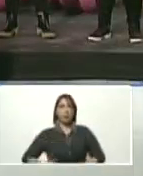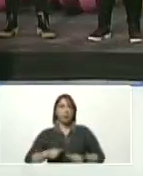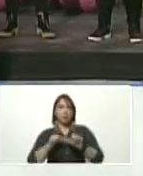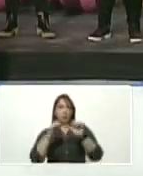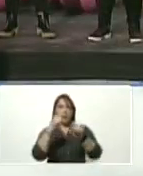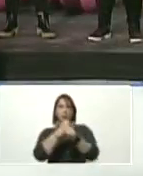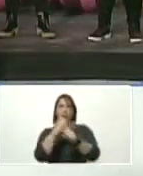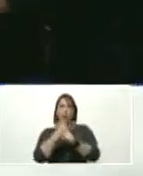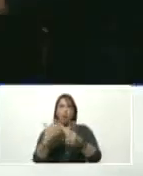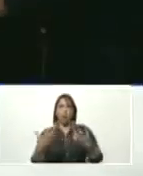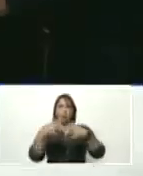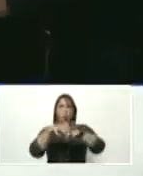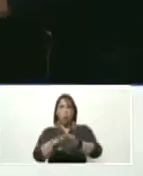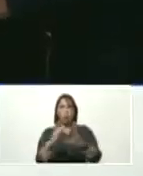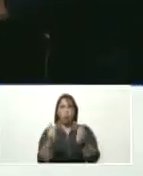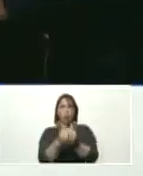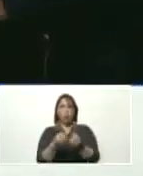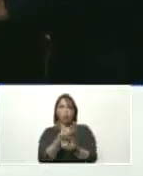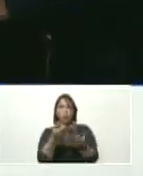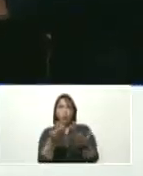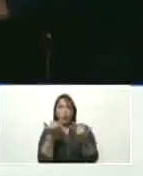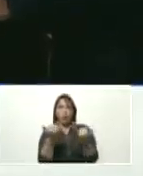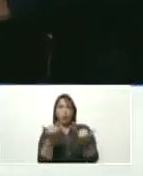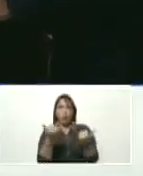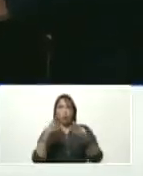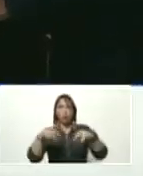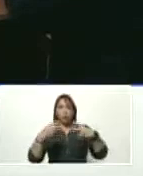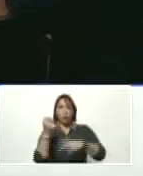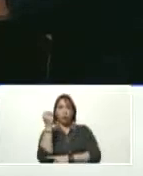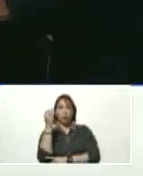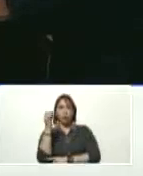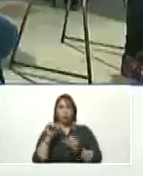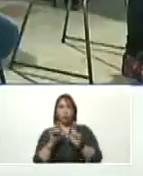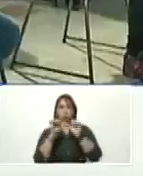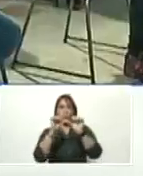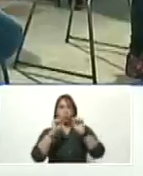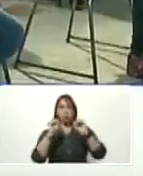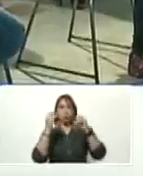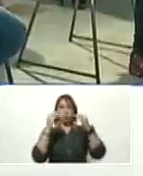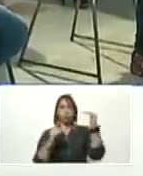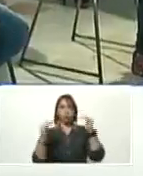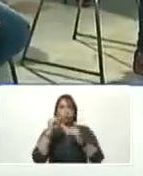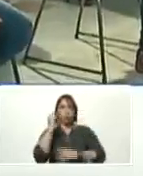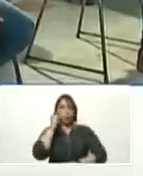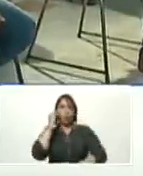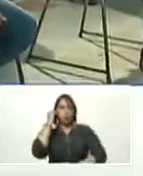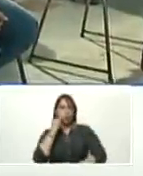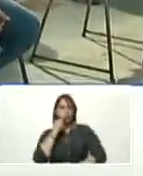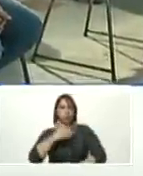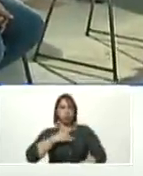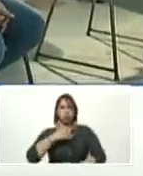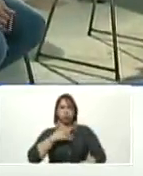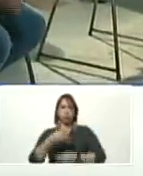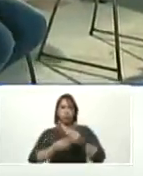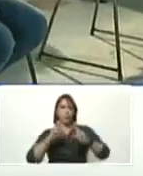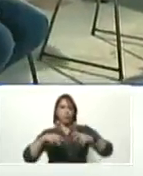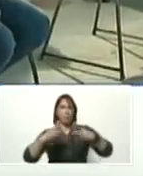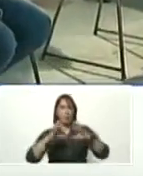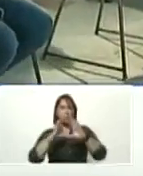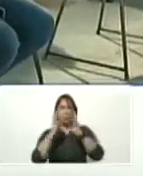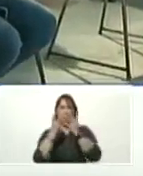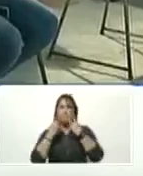trabajando, articulados con ustedes y ahora en este Congreso, para seguir venciendo y para que la mujer bolivariana siga siendo la vanguardia en el